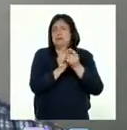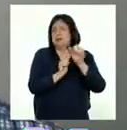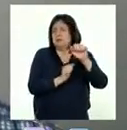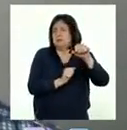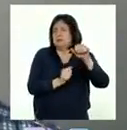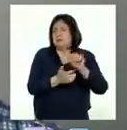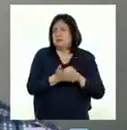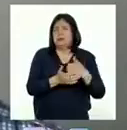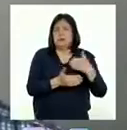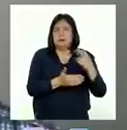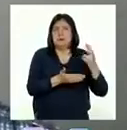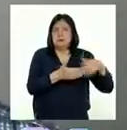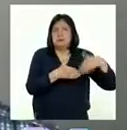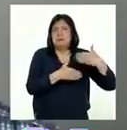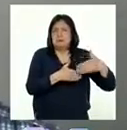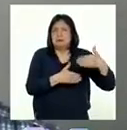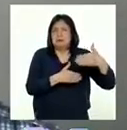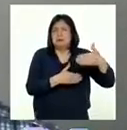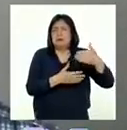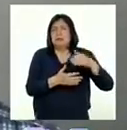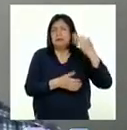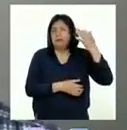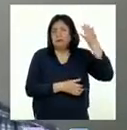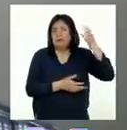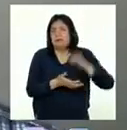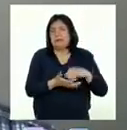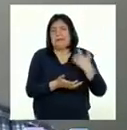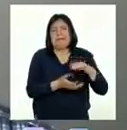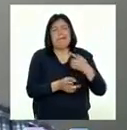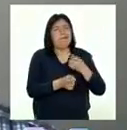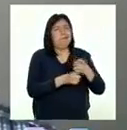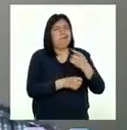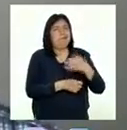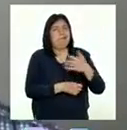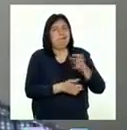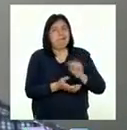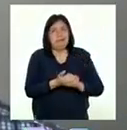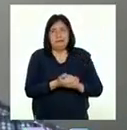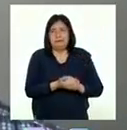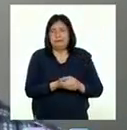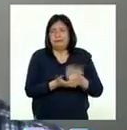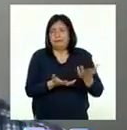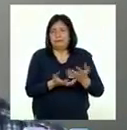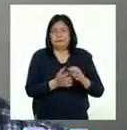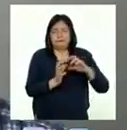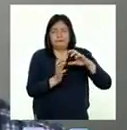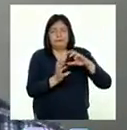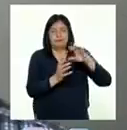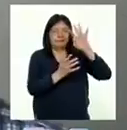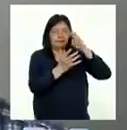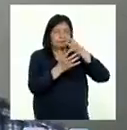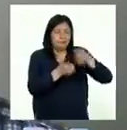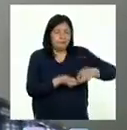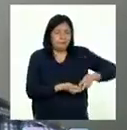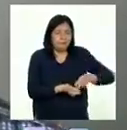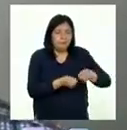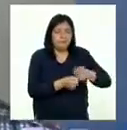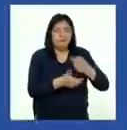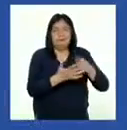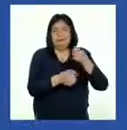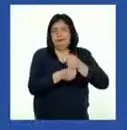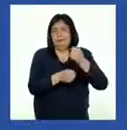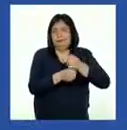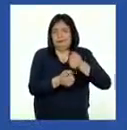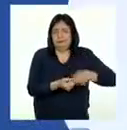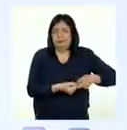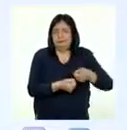ser más frecuentes en el futuro y afectando directamente el calendario agrícola y la actividad